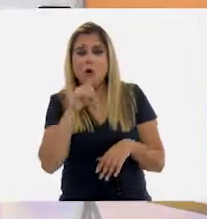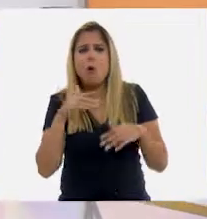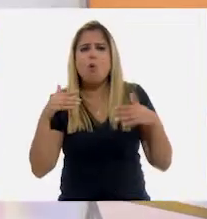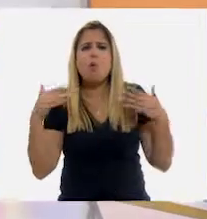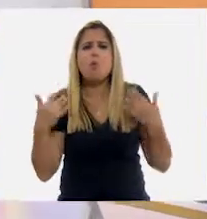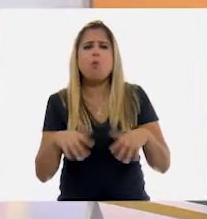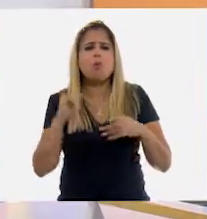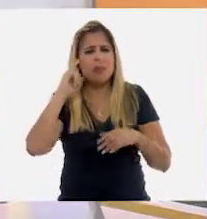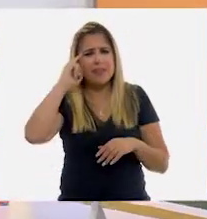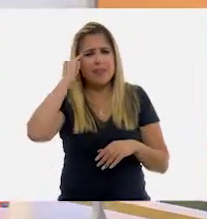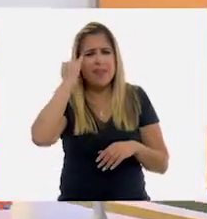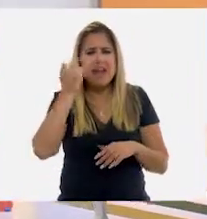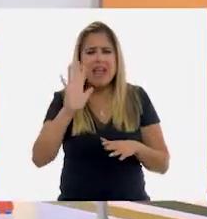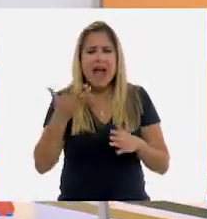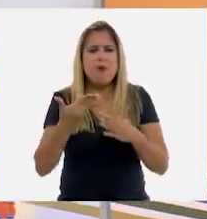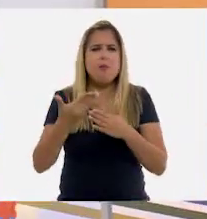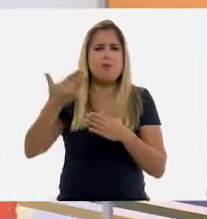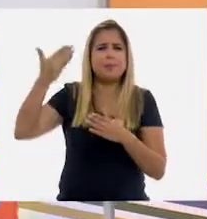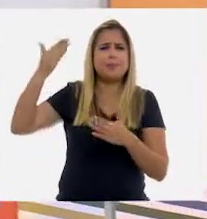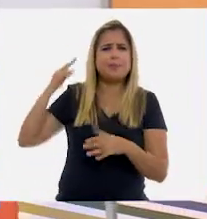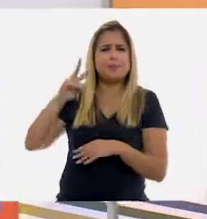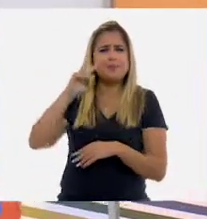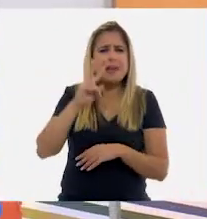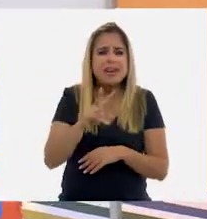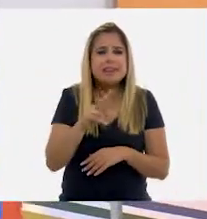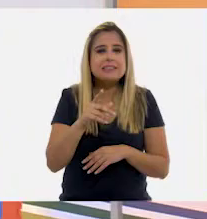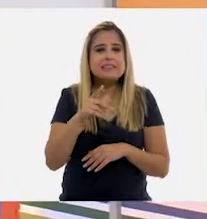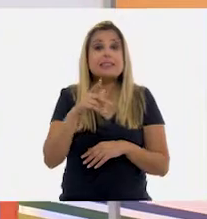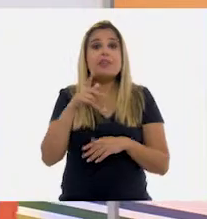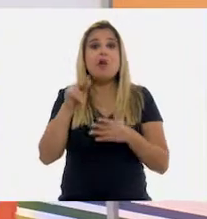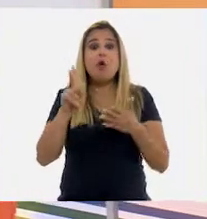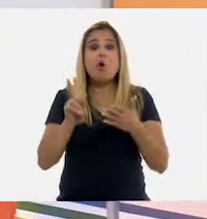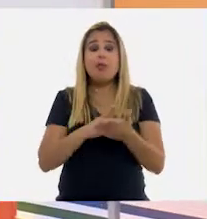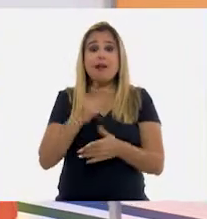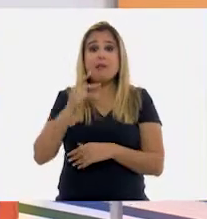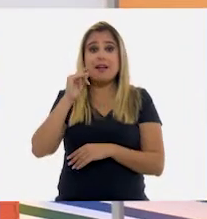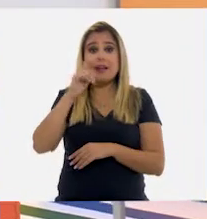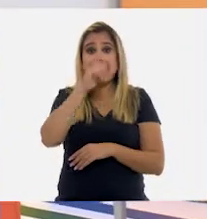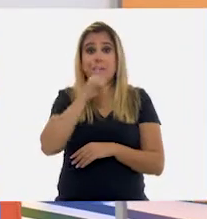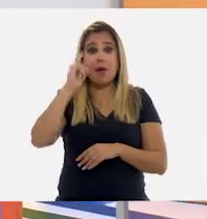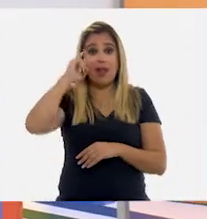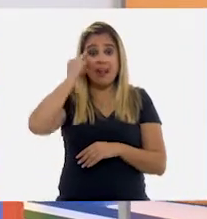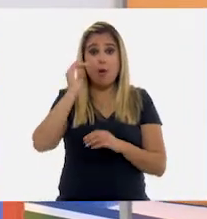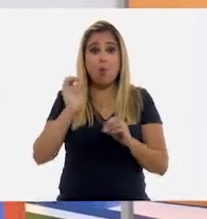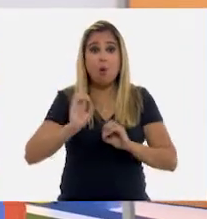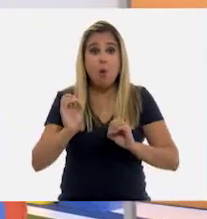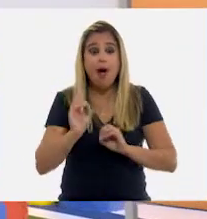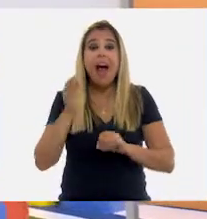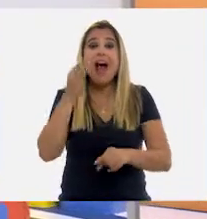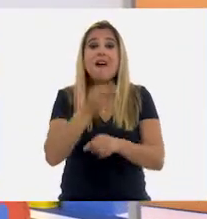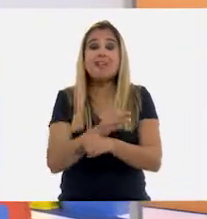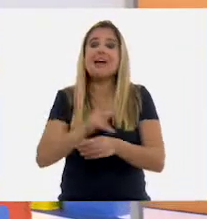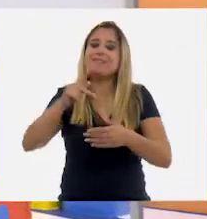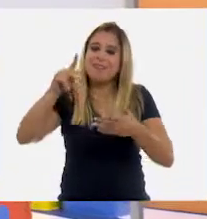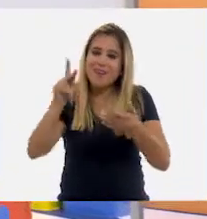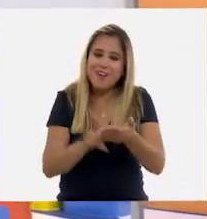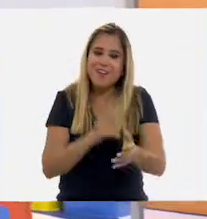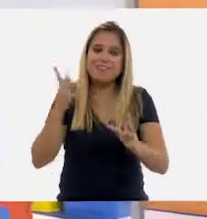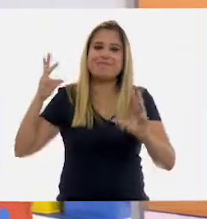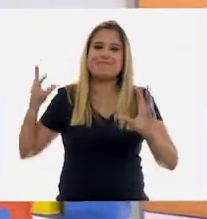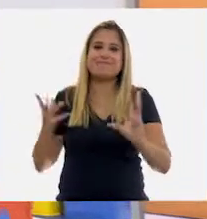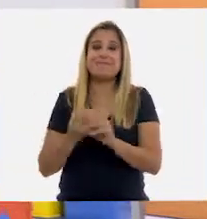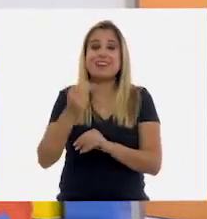la habíamos visto ya hace mucho tiempo y no la habíamos vuelto a ver. Y hoy vamos a tener un repaso de la